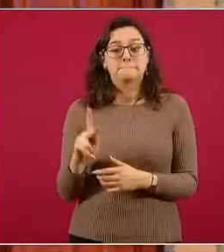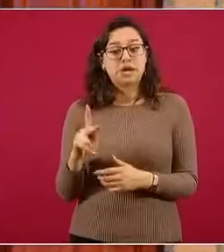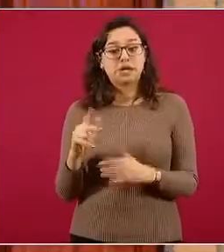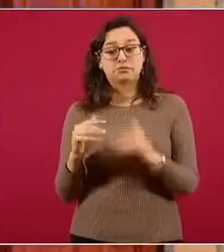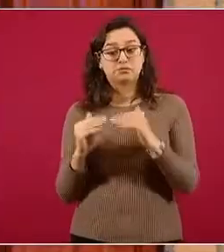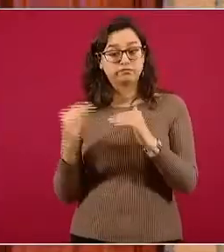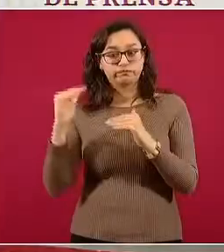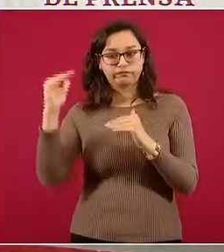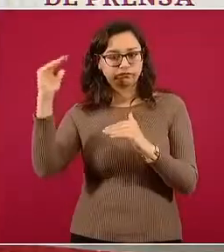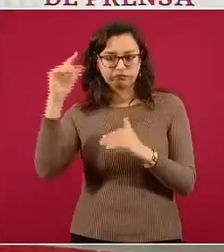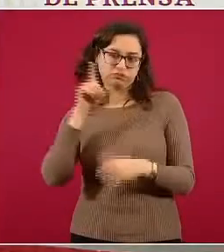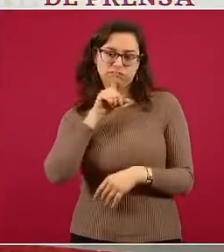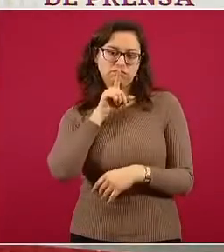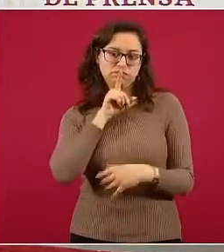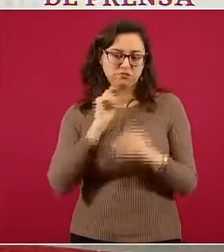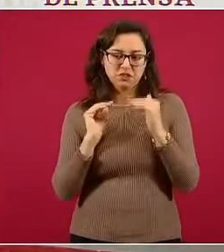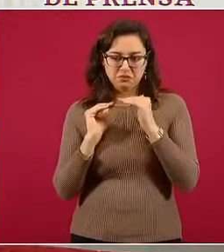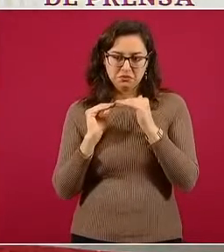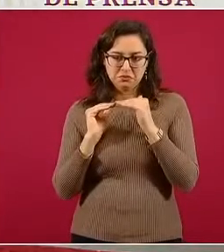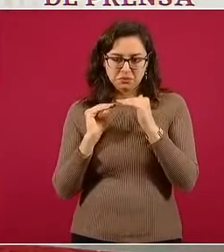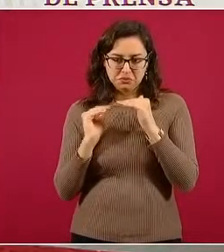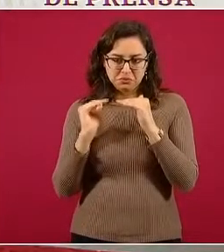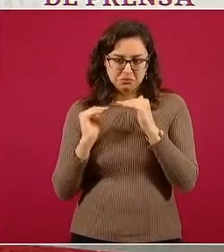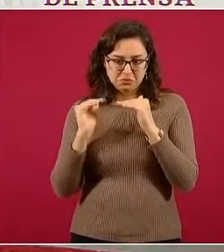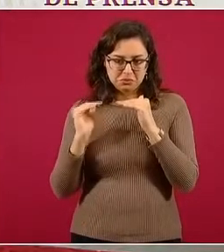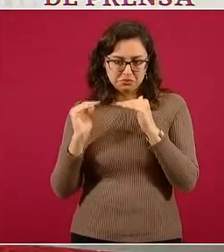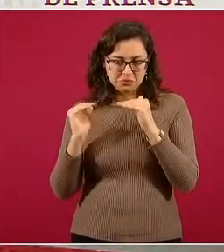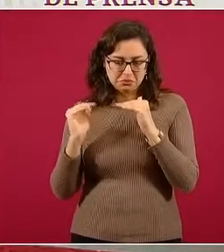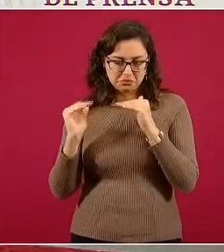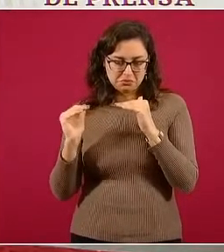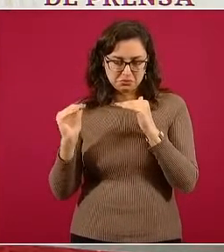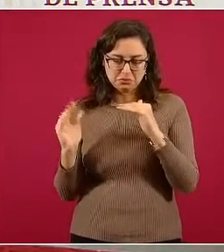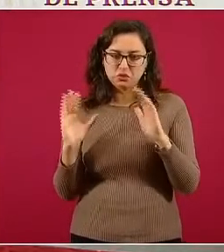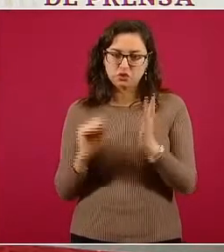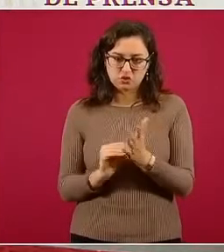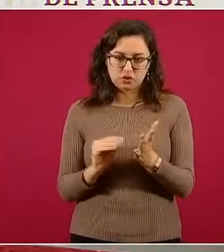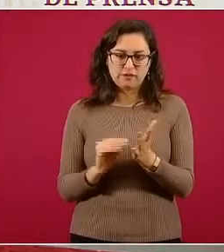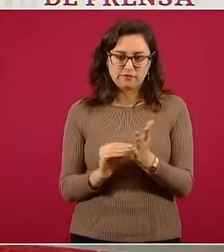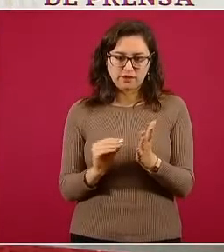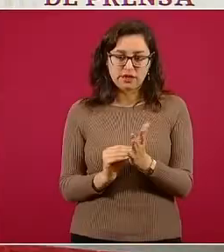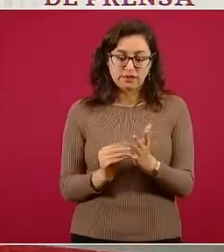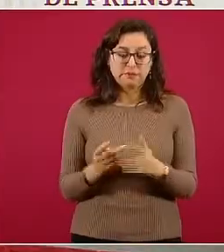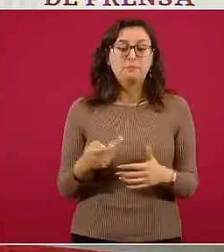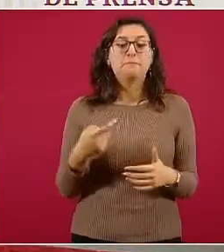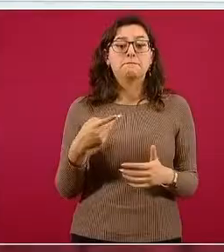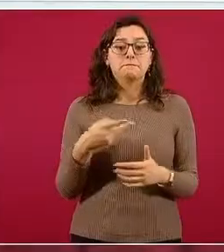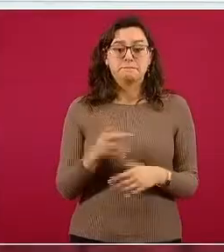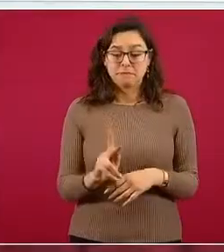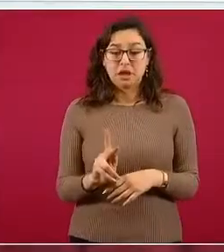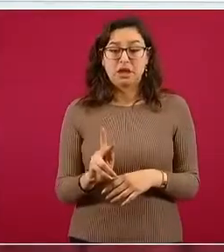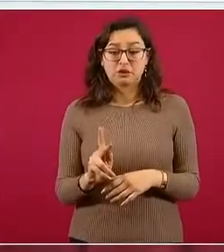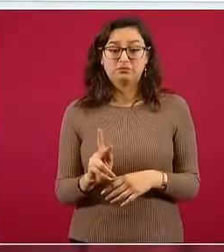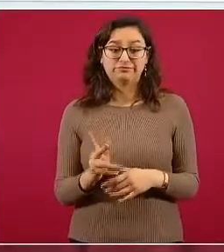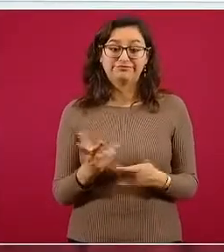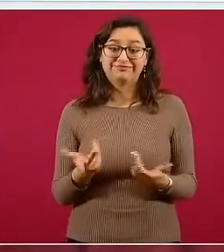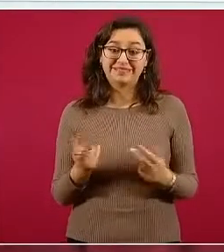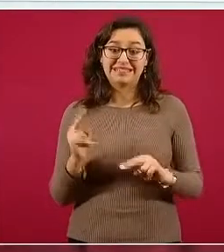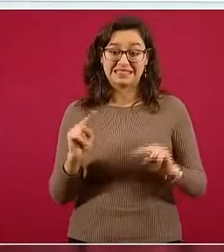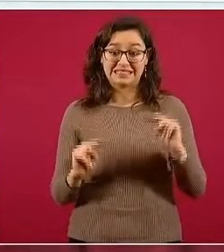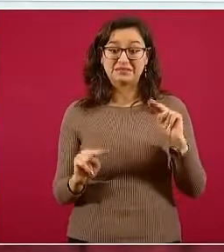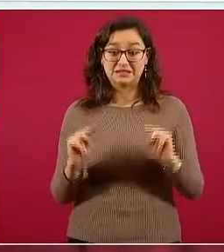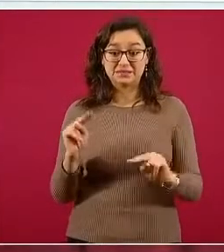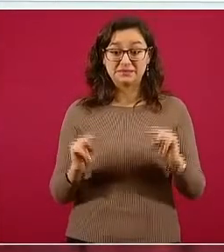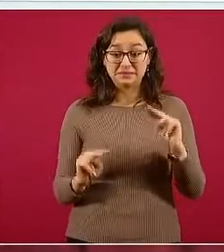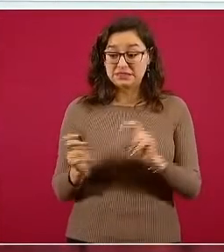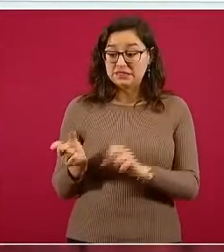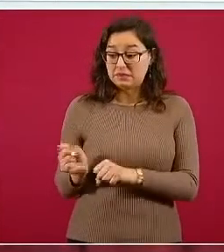no han tenido ese mismo incremento, al menos no hasta el momento, pero sí mantienen pues un nivel que para efectos de